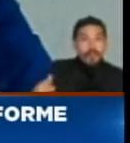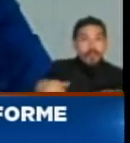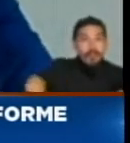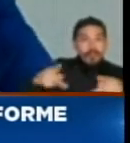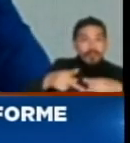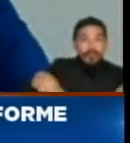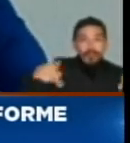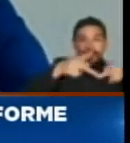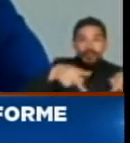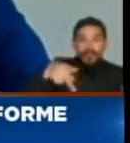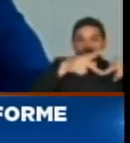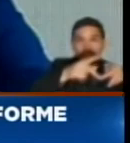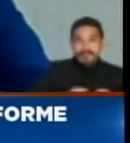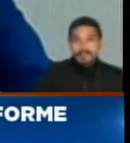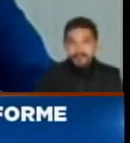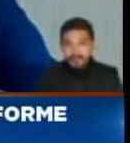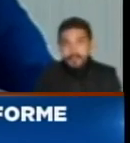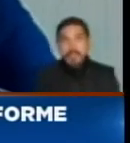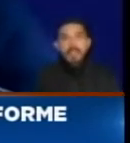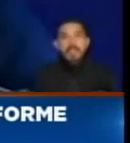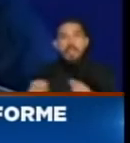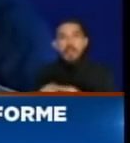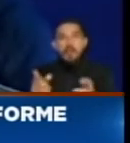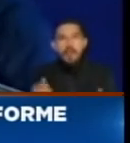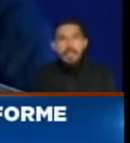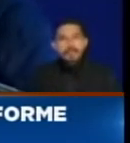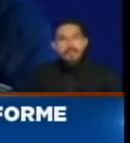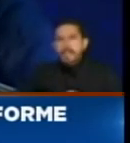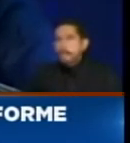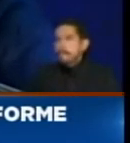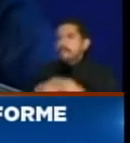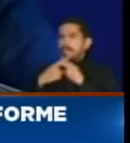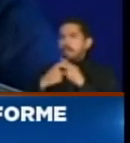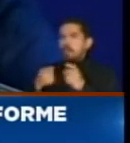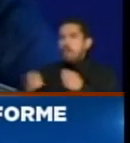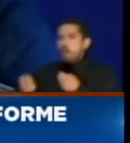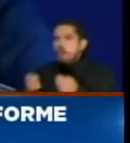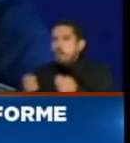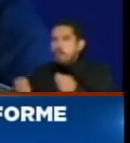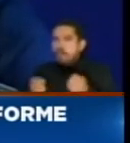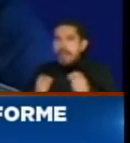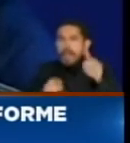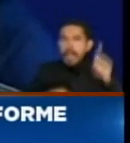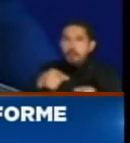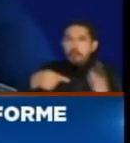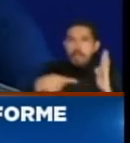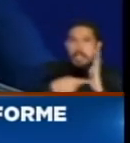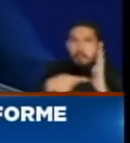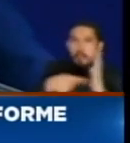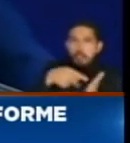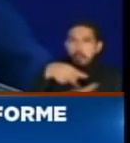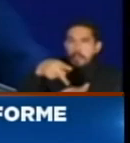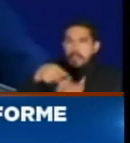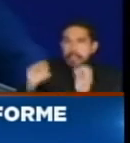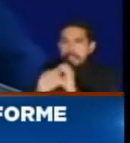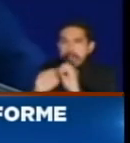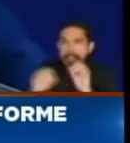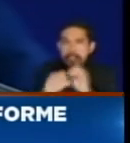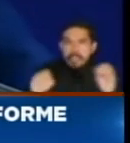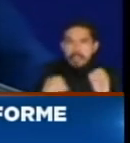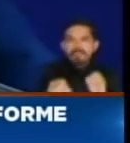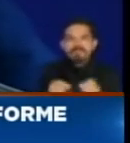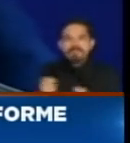paralela, emprendimos un severo control a los evasores de impuestos. Resaltó la